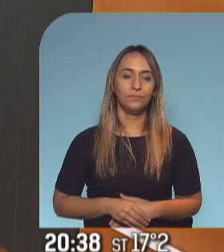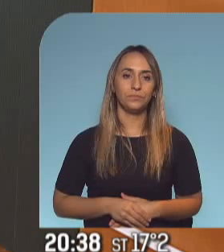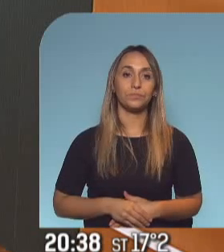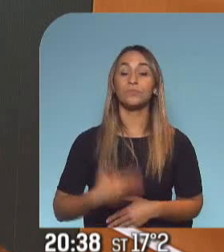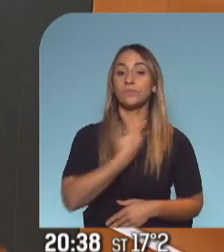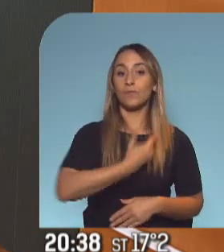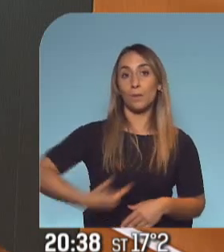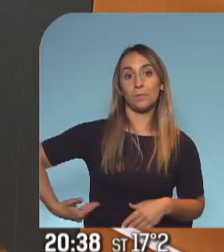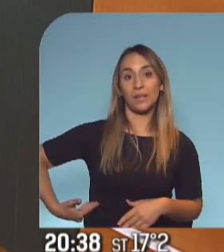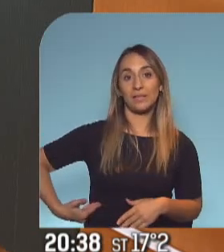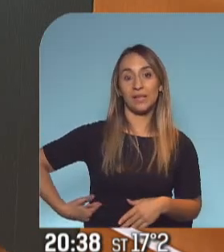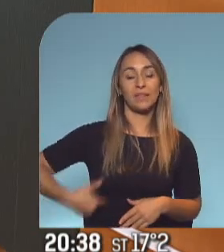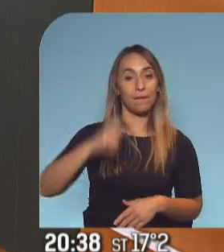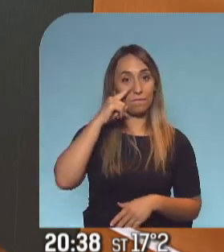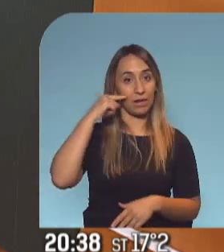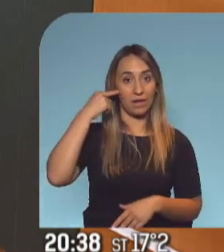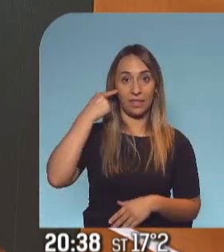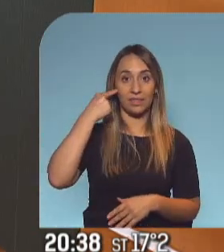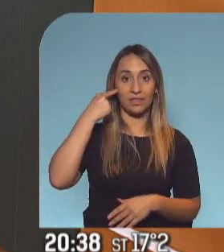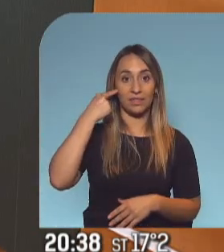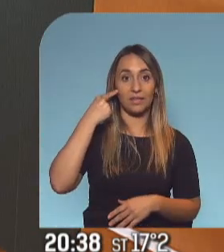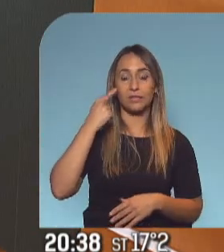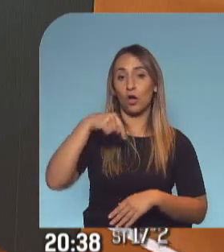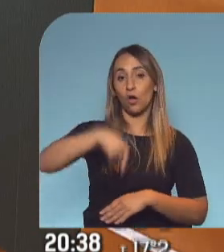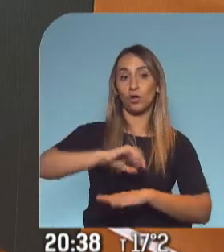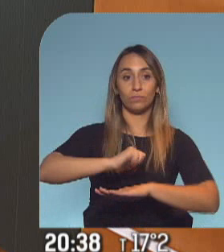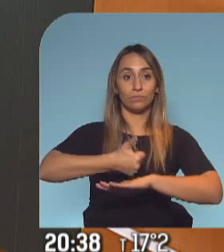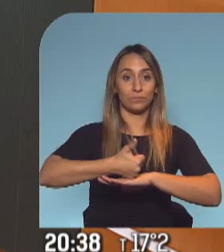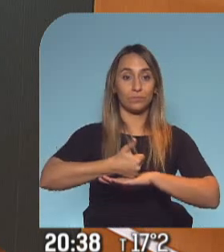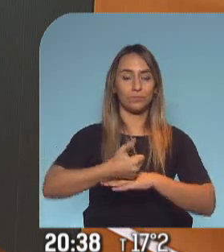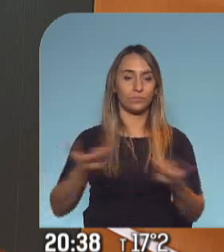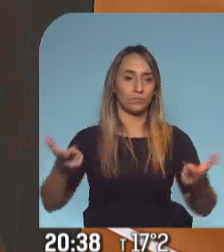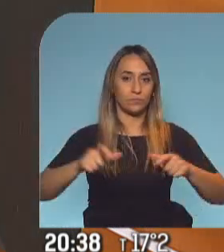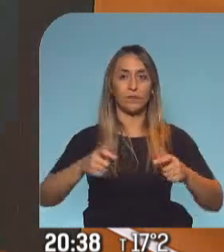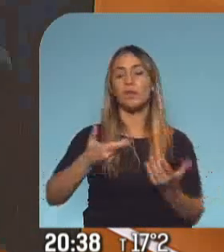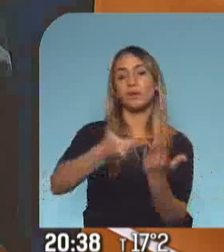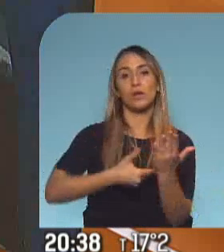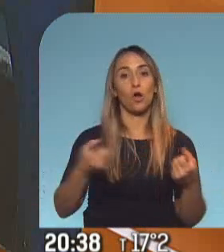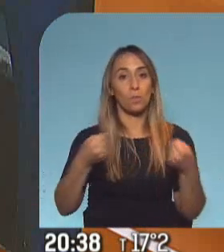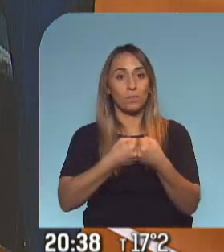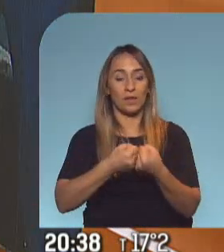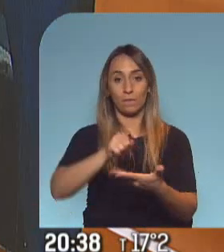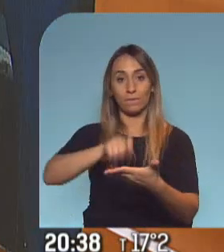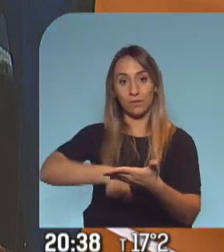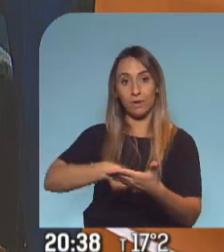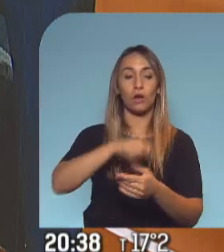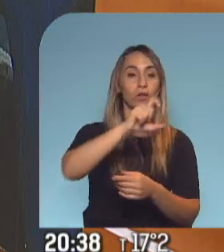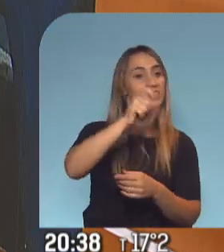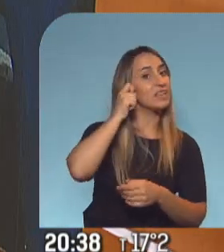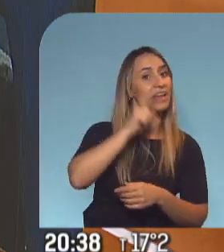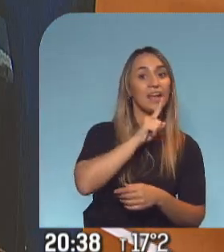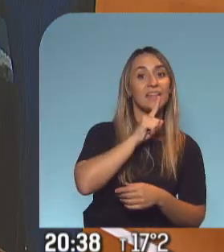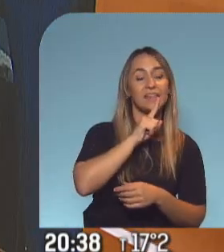presidente de la Nación, Alberto Fernández, encabezó hoy la firma de convenios con la CGT y la CTA